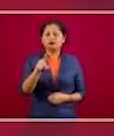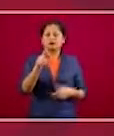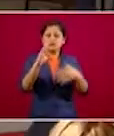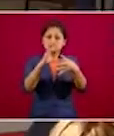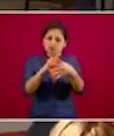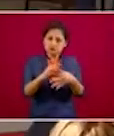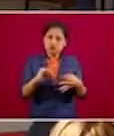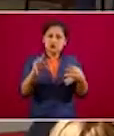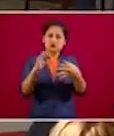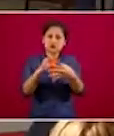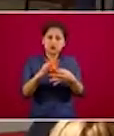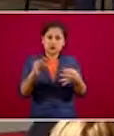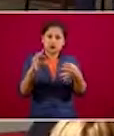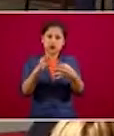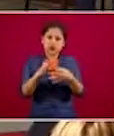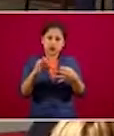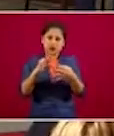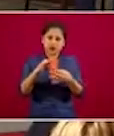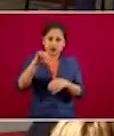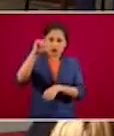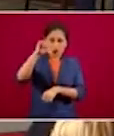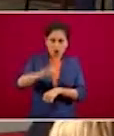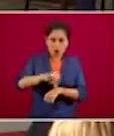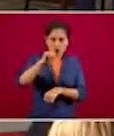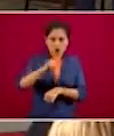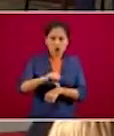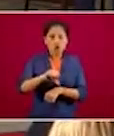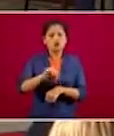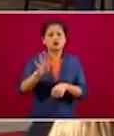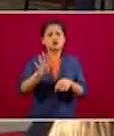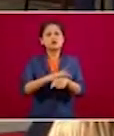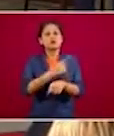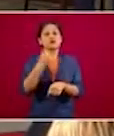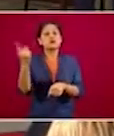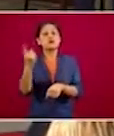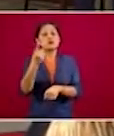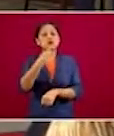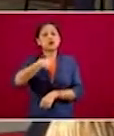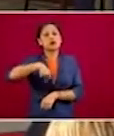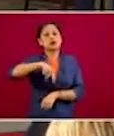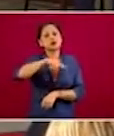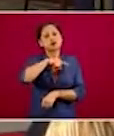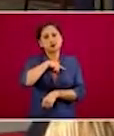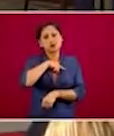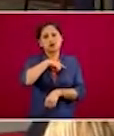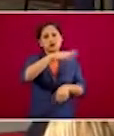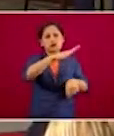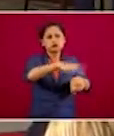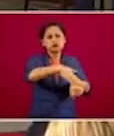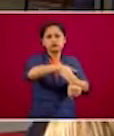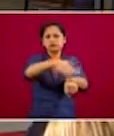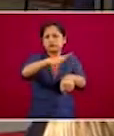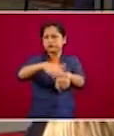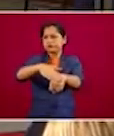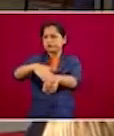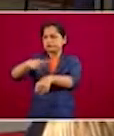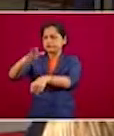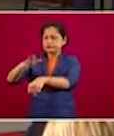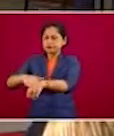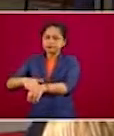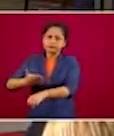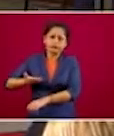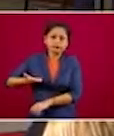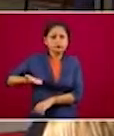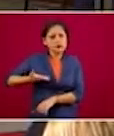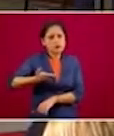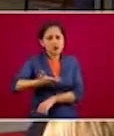donde hay más casos, se podría regresar a la normalidad hasta el mes de junio. Sin embargo, precisó que esto es lo estimado siempre y